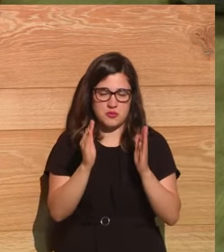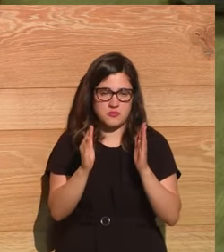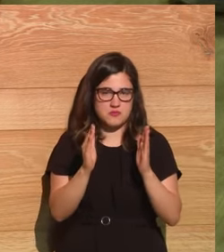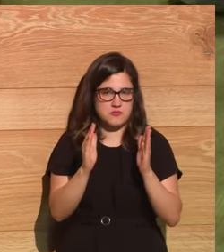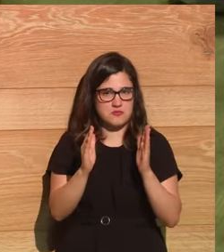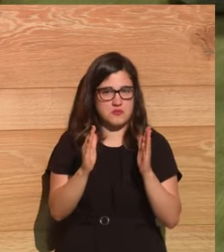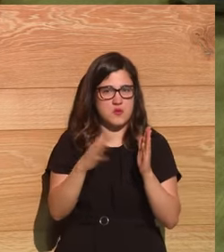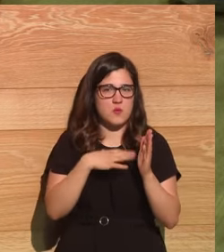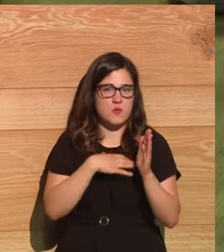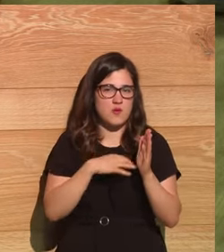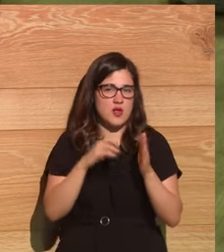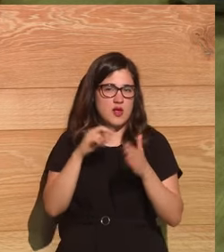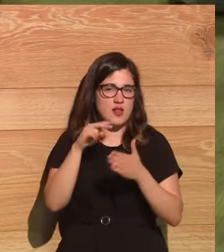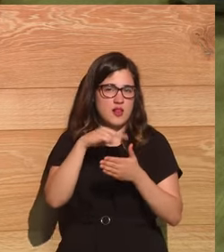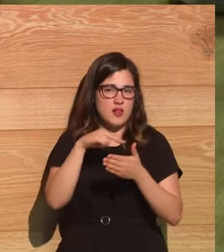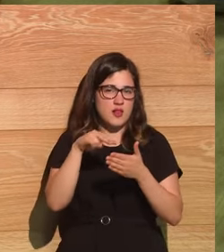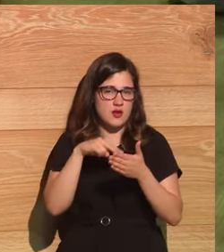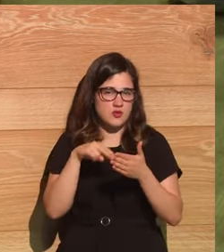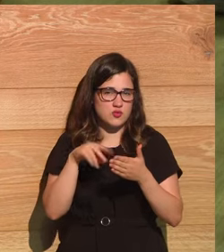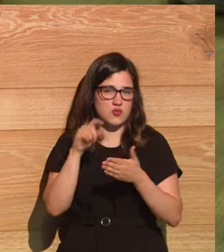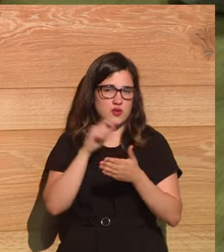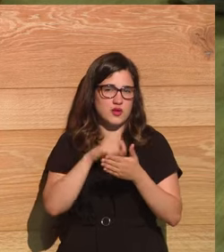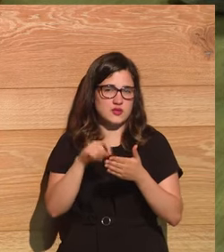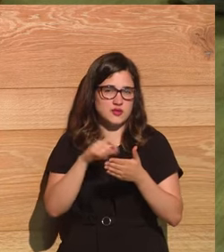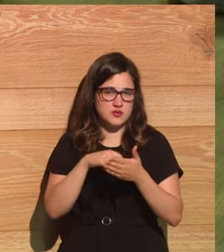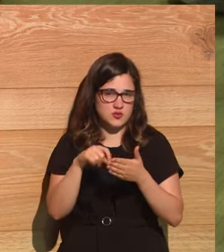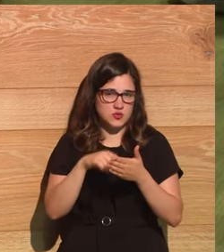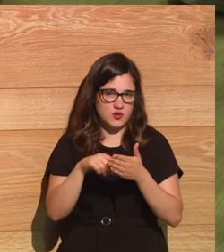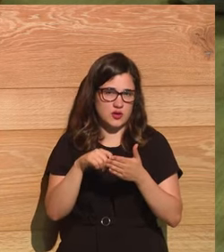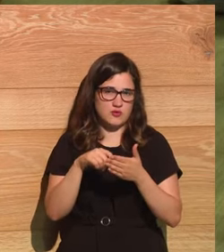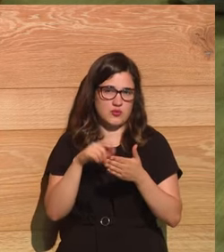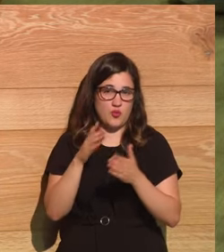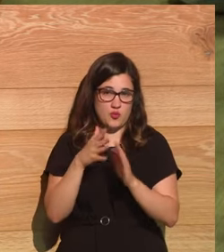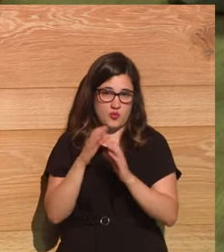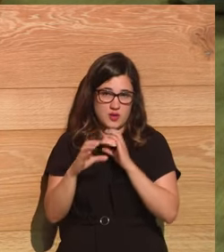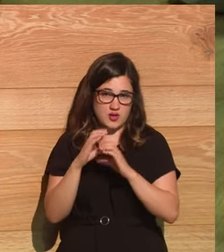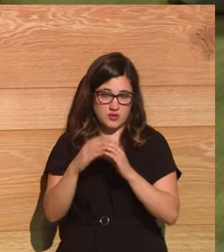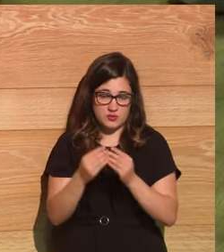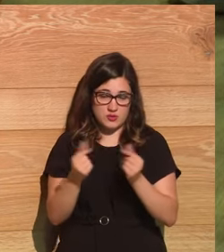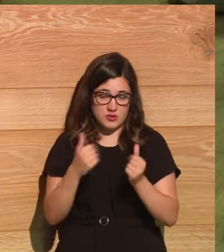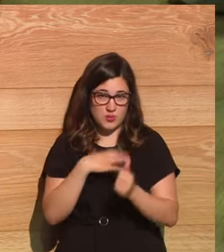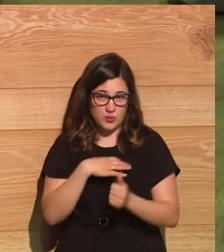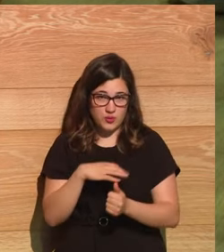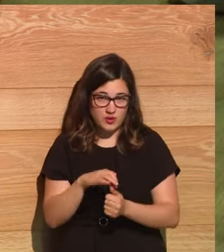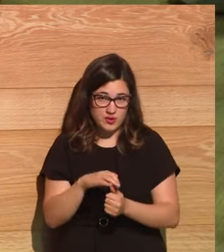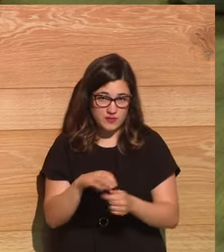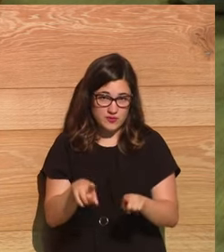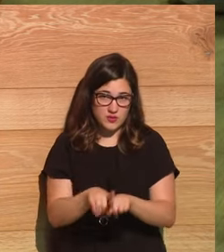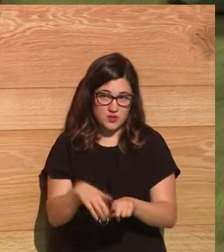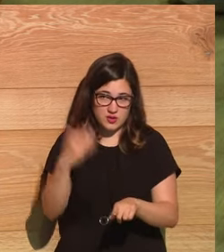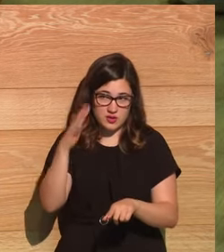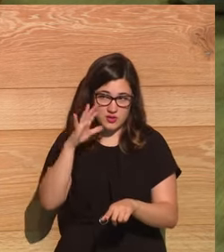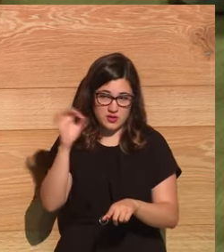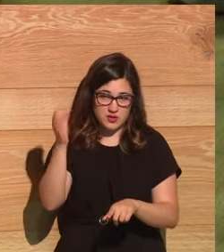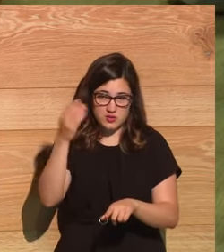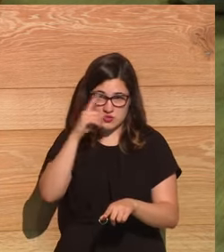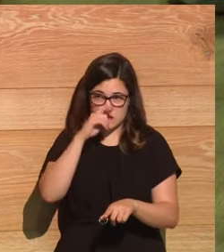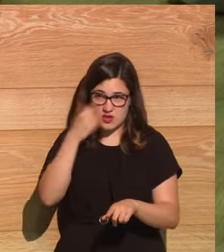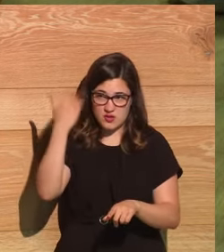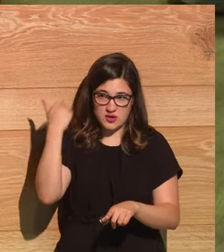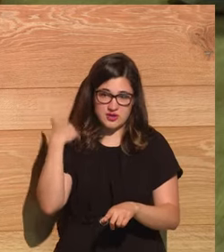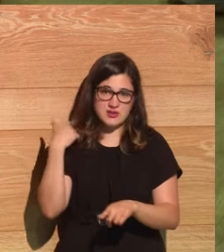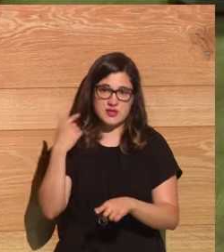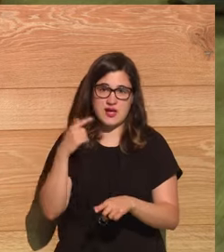puede desaparecer la lectura, la escritura como medio de comunicación, igual que hace 500 años ha desaparecido el latín